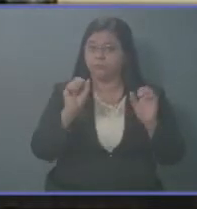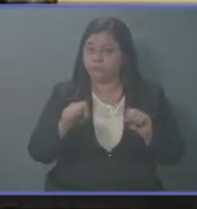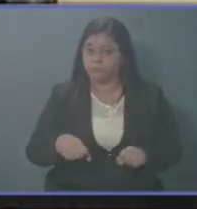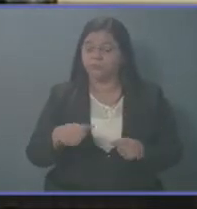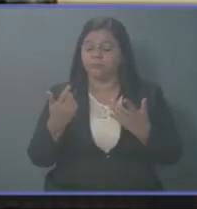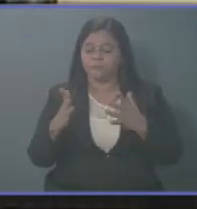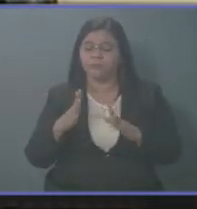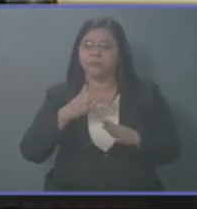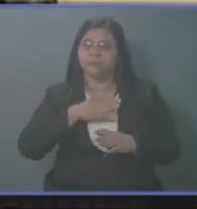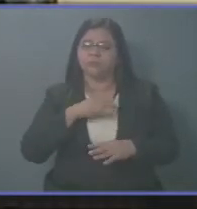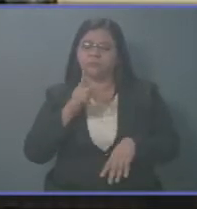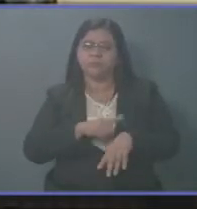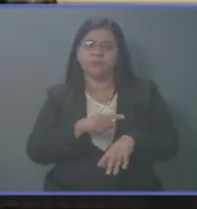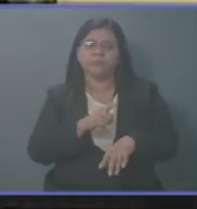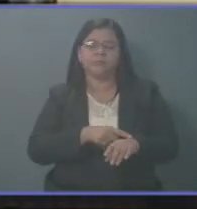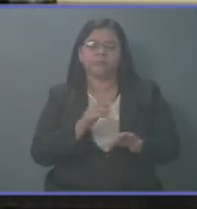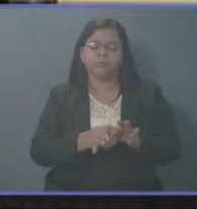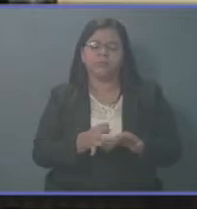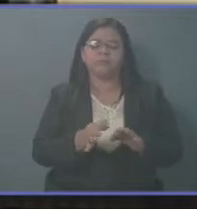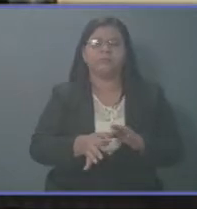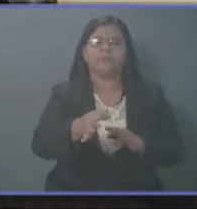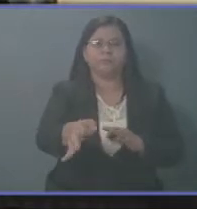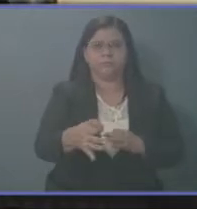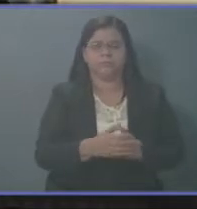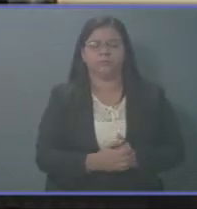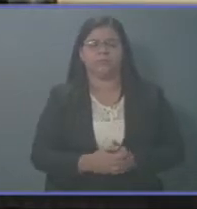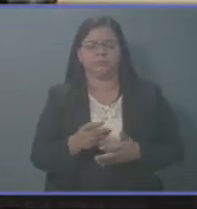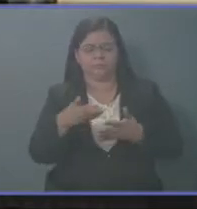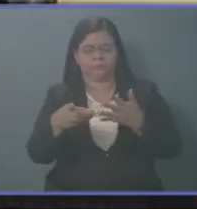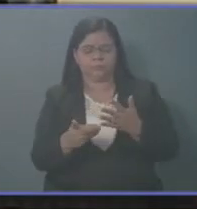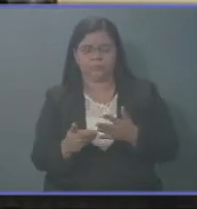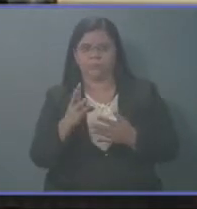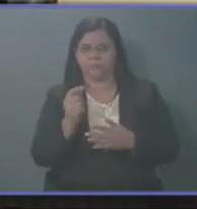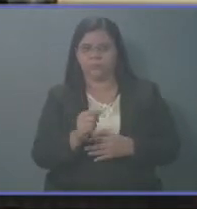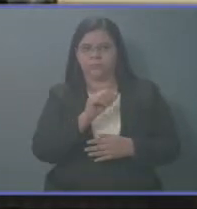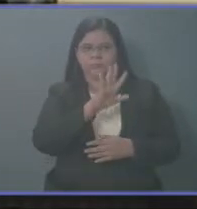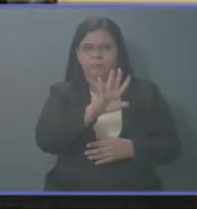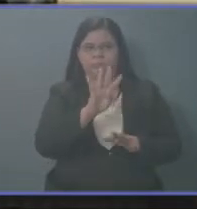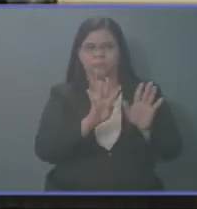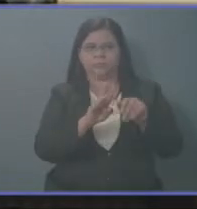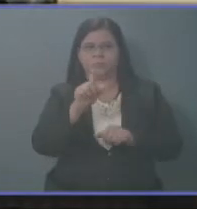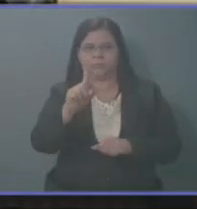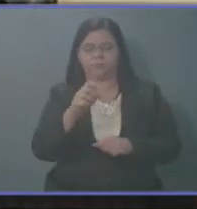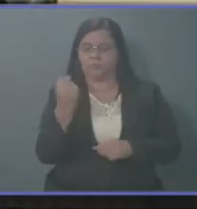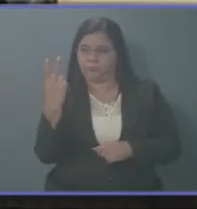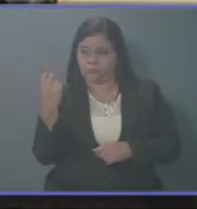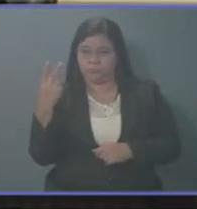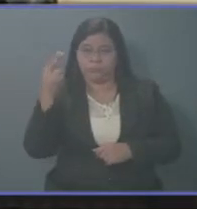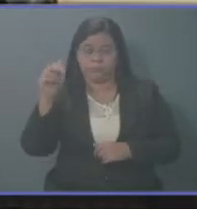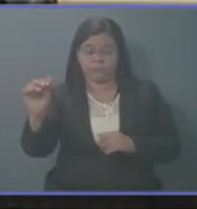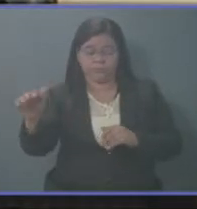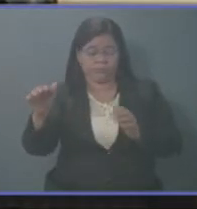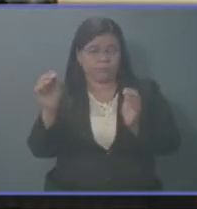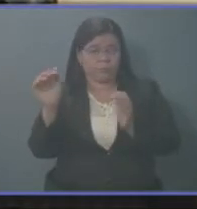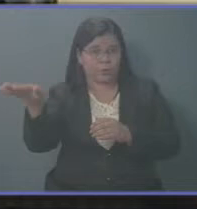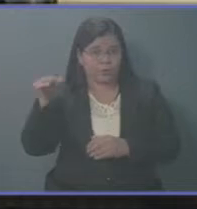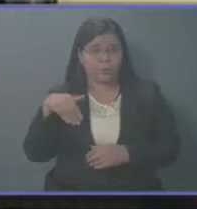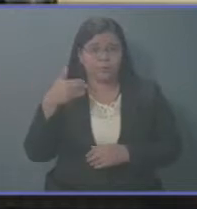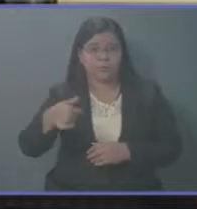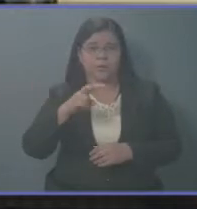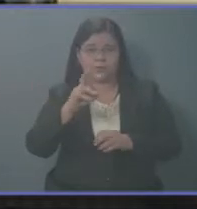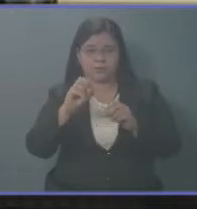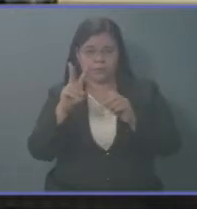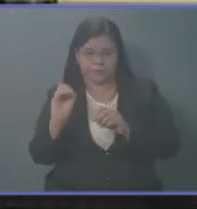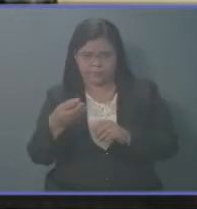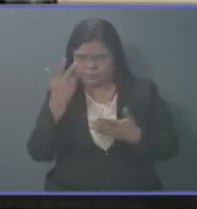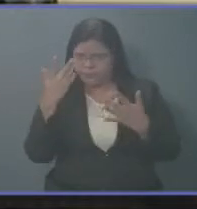otorgar periodos de gracia. Decreto legislativo número 591 del 12 de marzo de 2020, publicado en el Diario Oficial número 67,